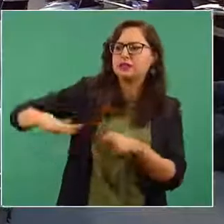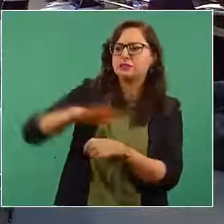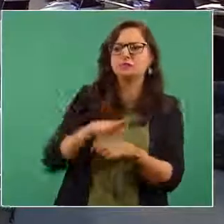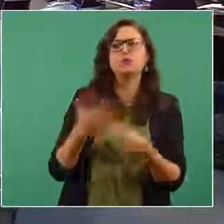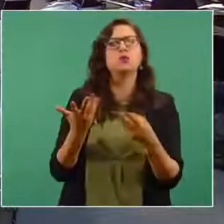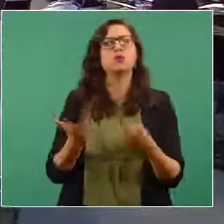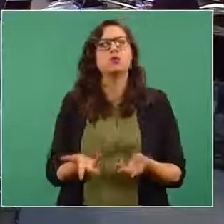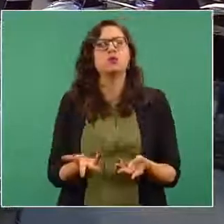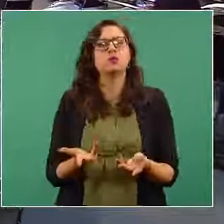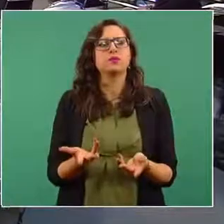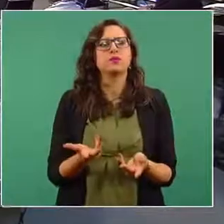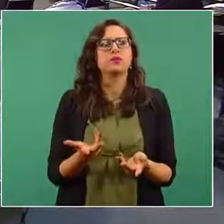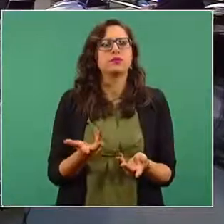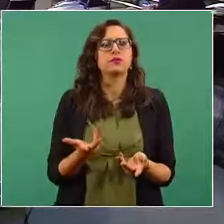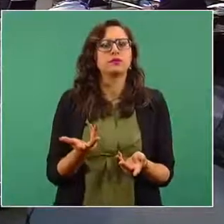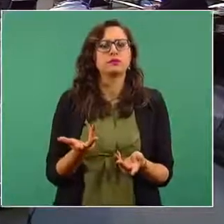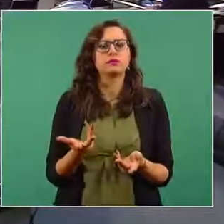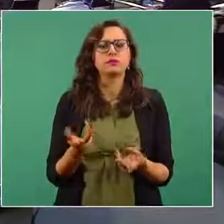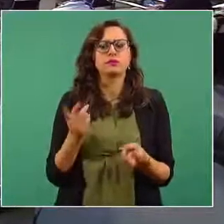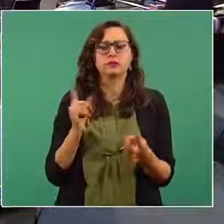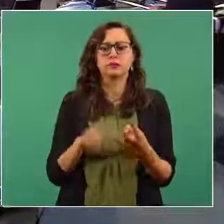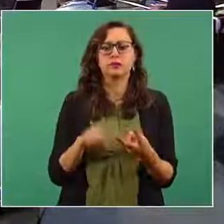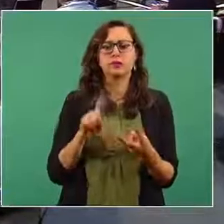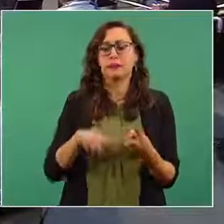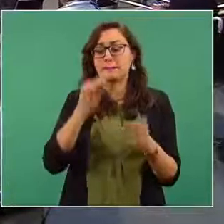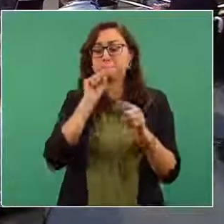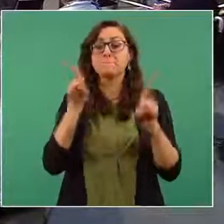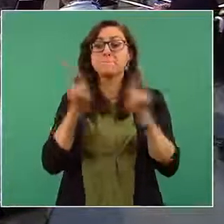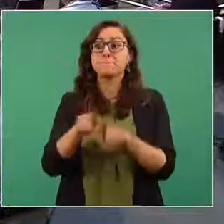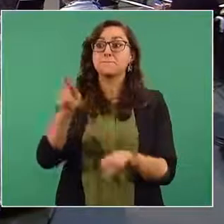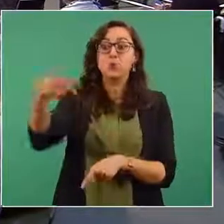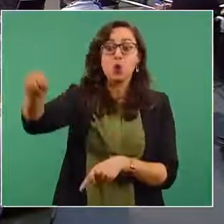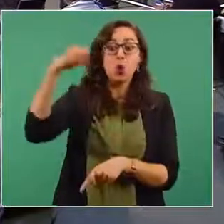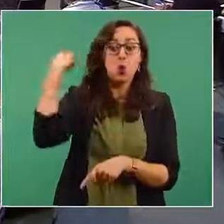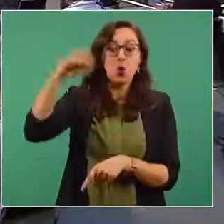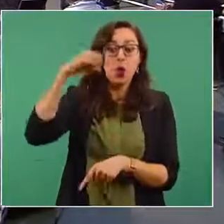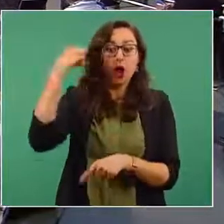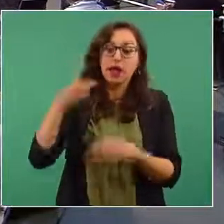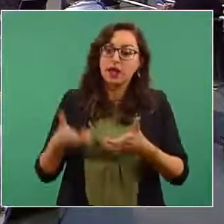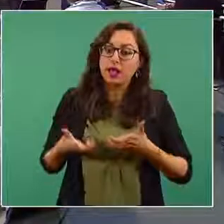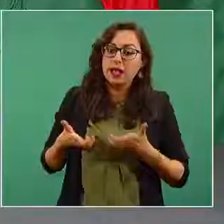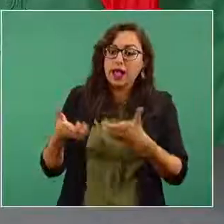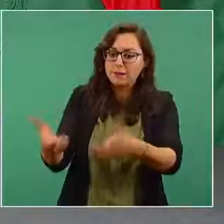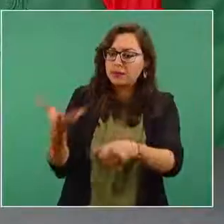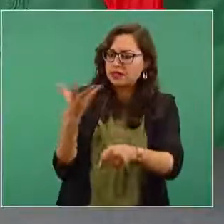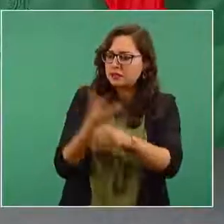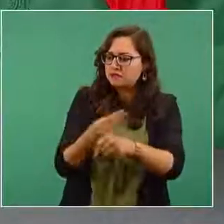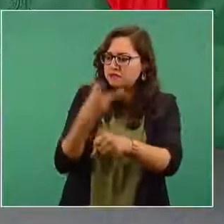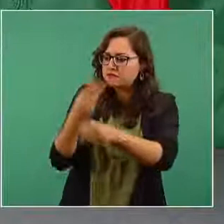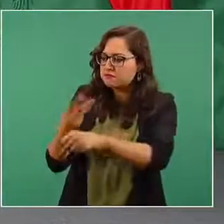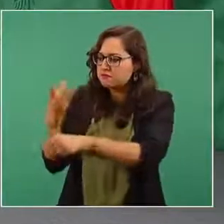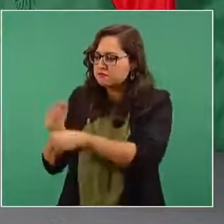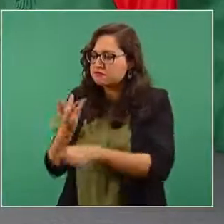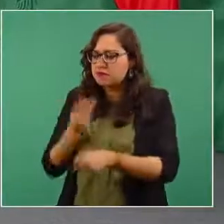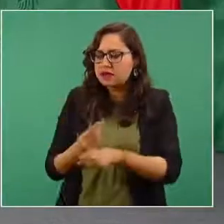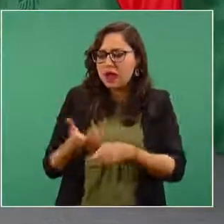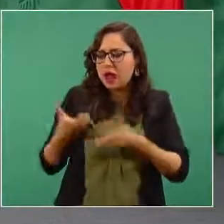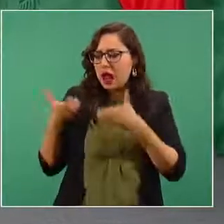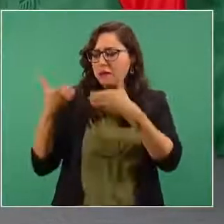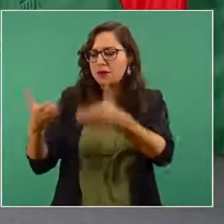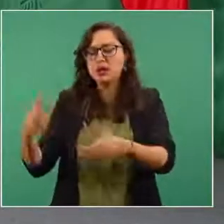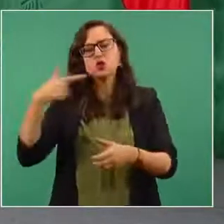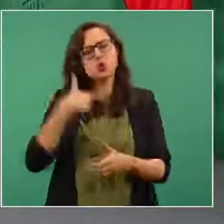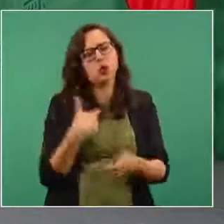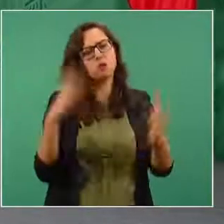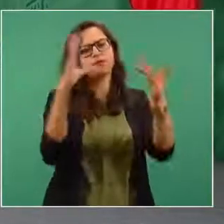y de los caminos de Oaxaca. Y me detuve en eso,